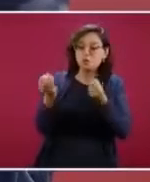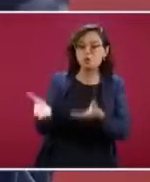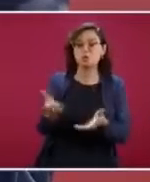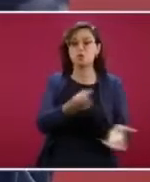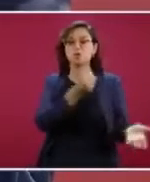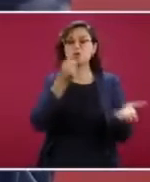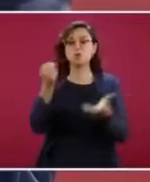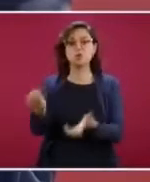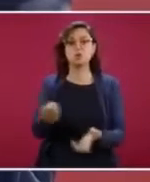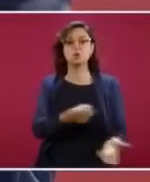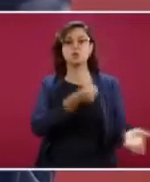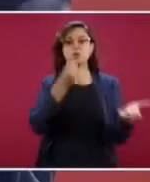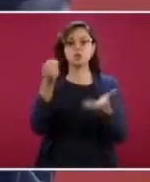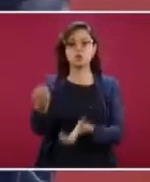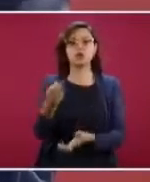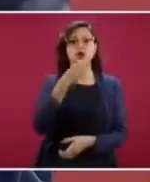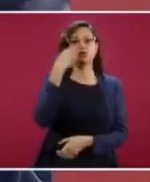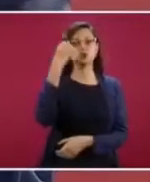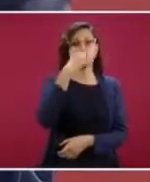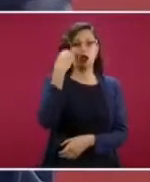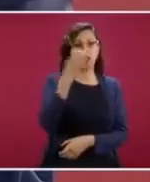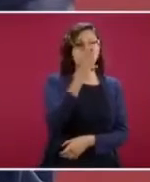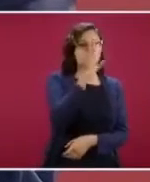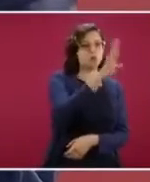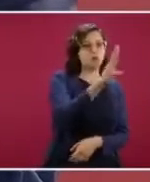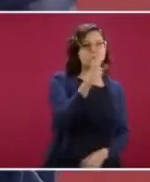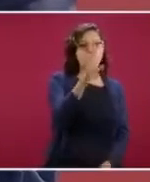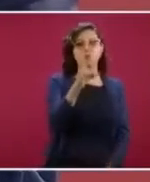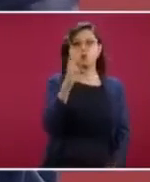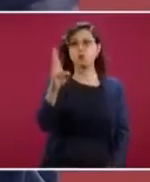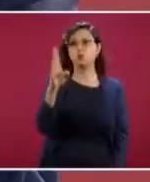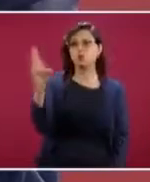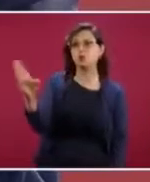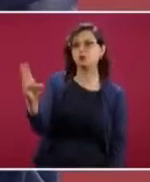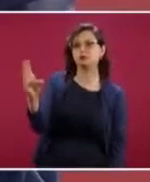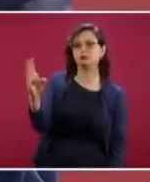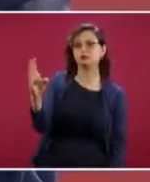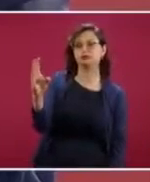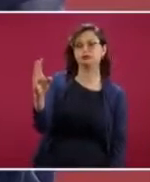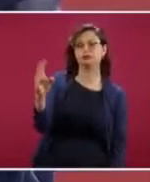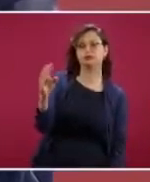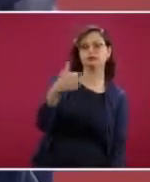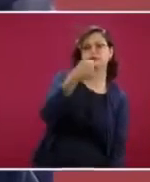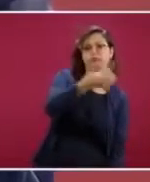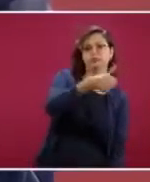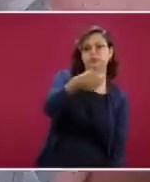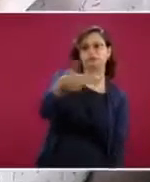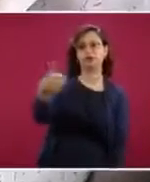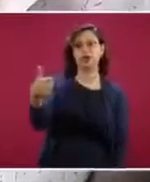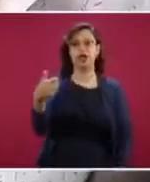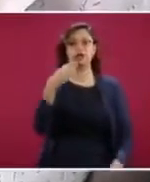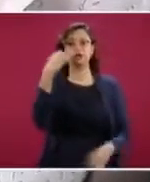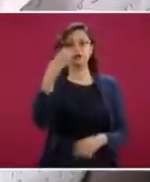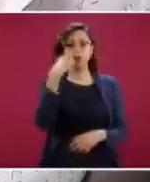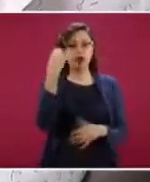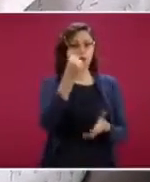fondos a las escuelas públicas, los presupuestos que corresponden a cada escuela